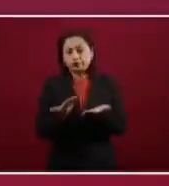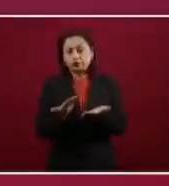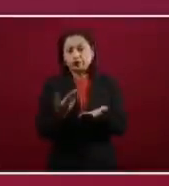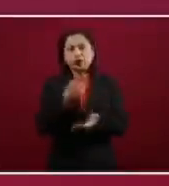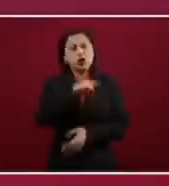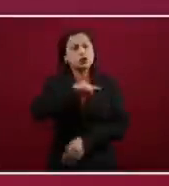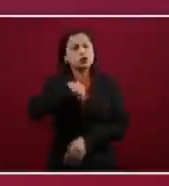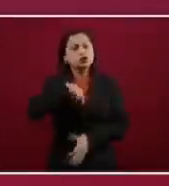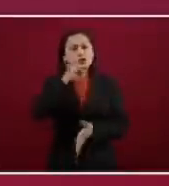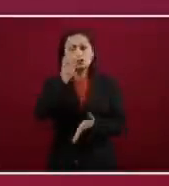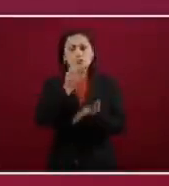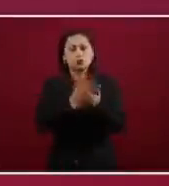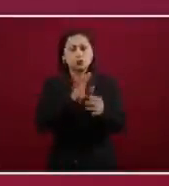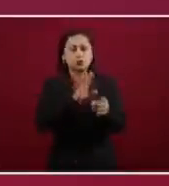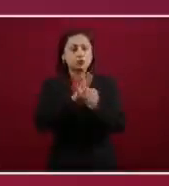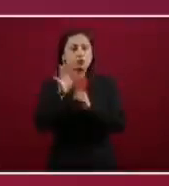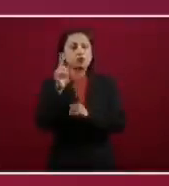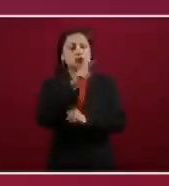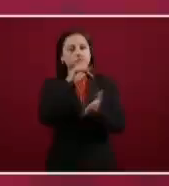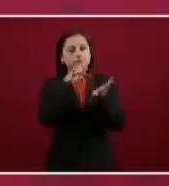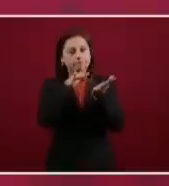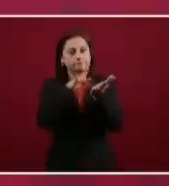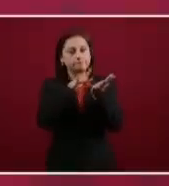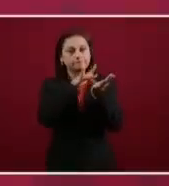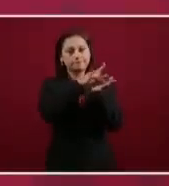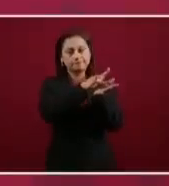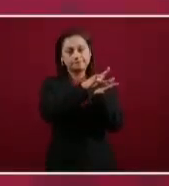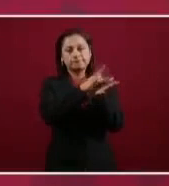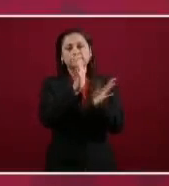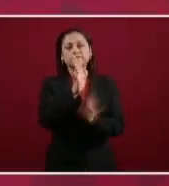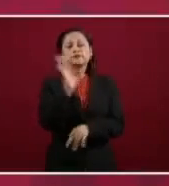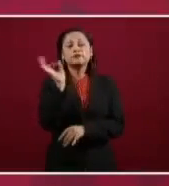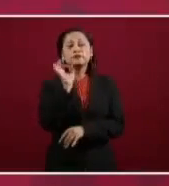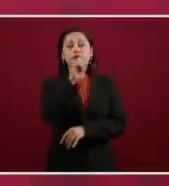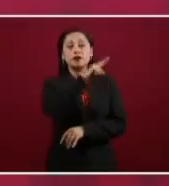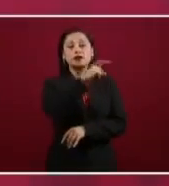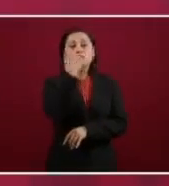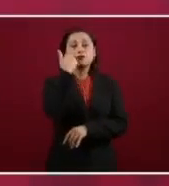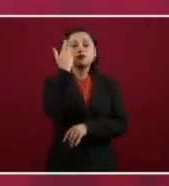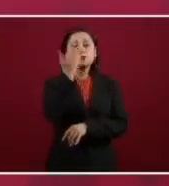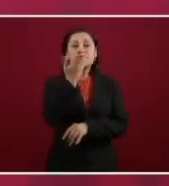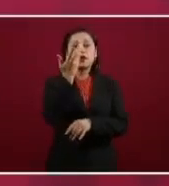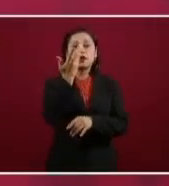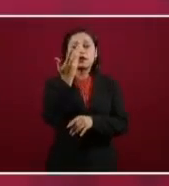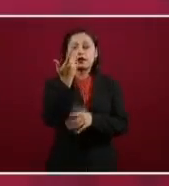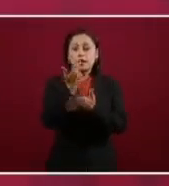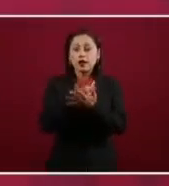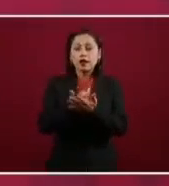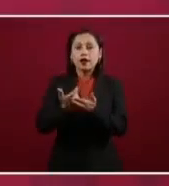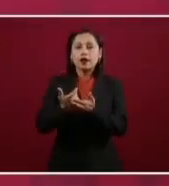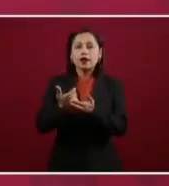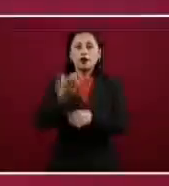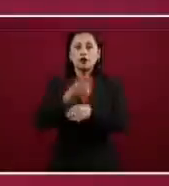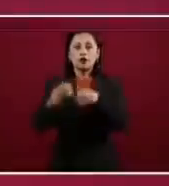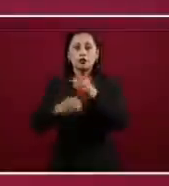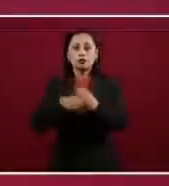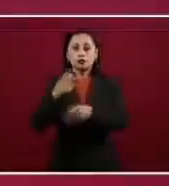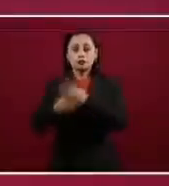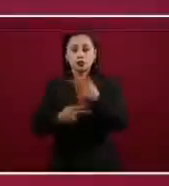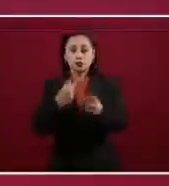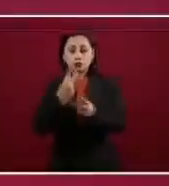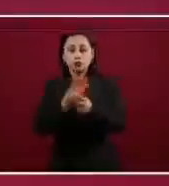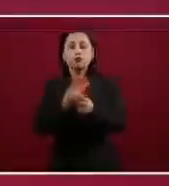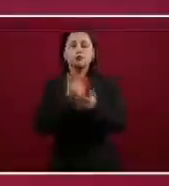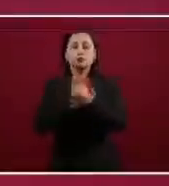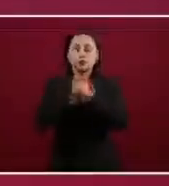para que si ellos lo quieren dedicar a actividades productivas apoyarlas redoblar